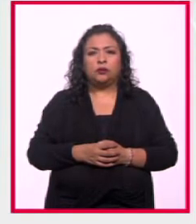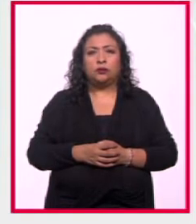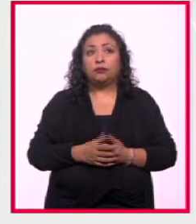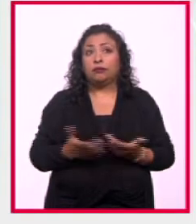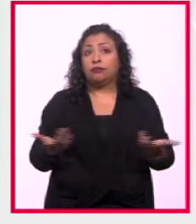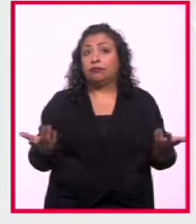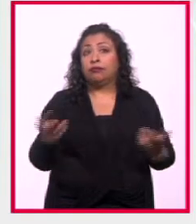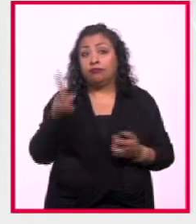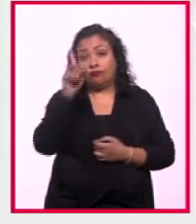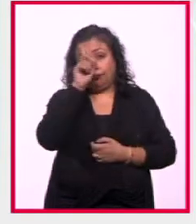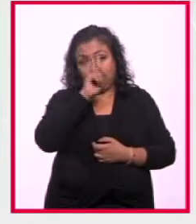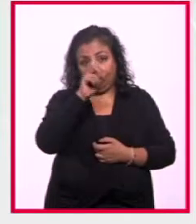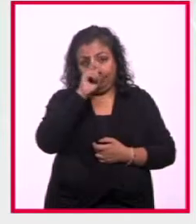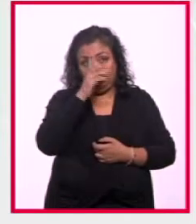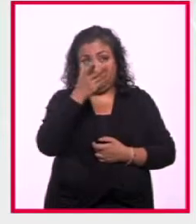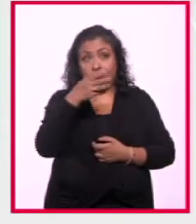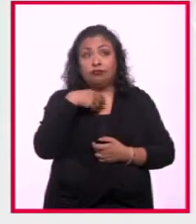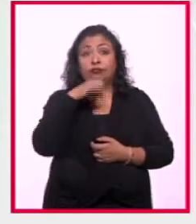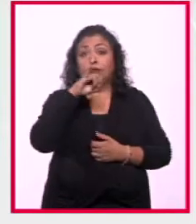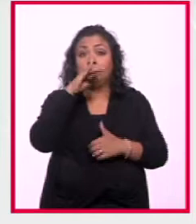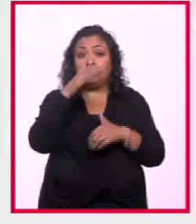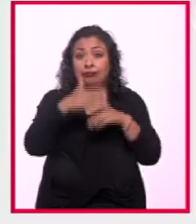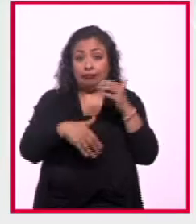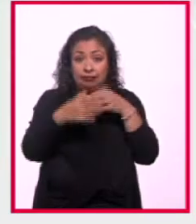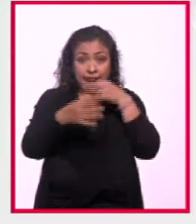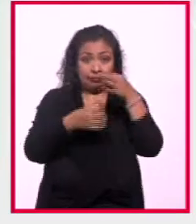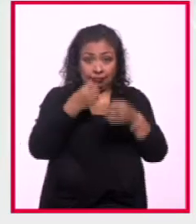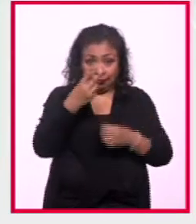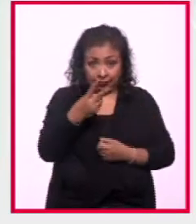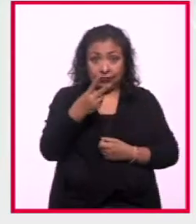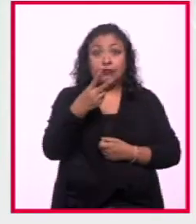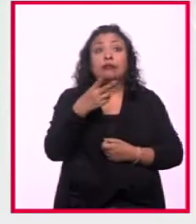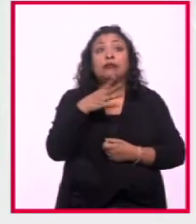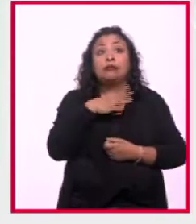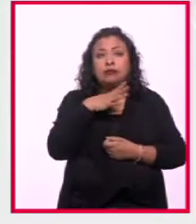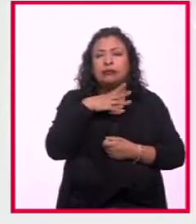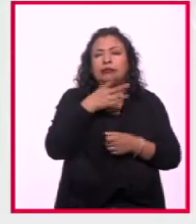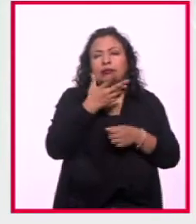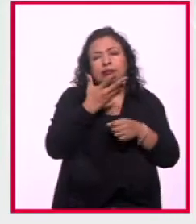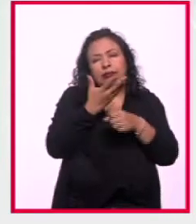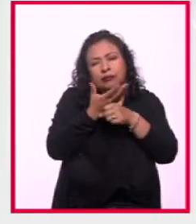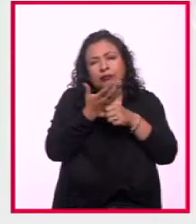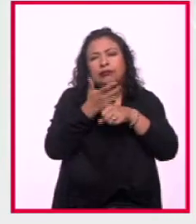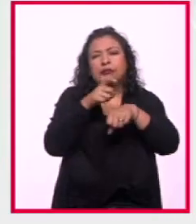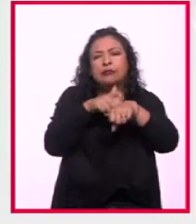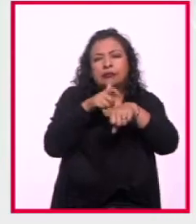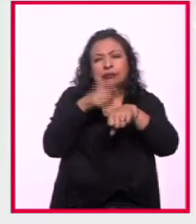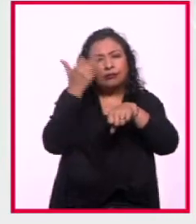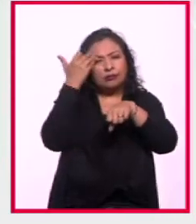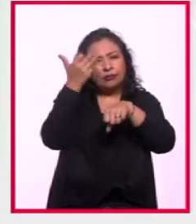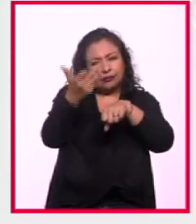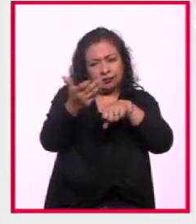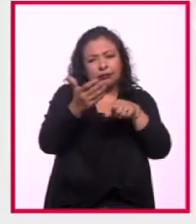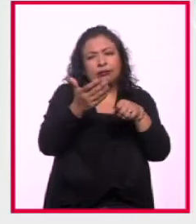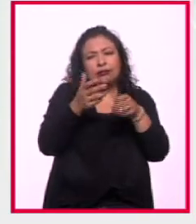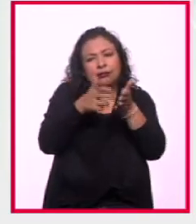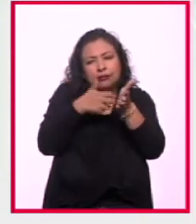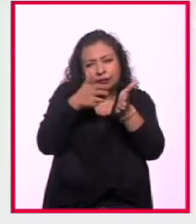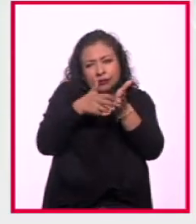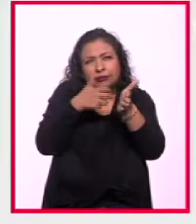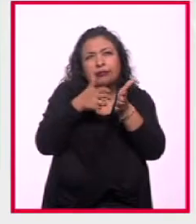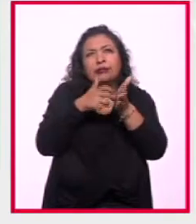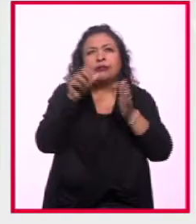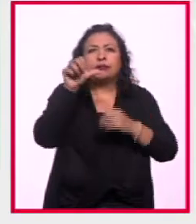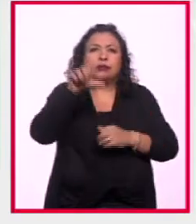una recomendación así es terminando noticias 22 con los ajustes correspondientes al horario que tenemos en